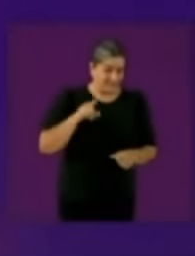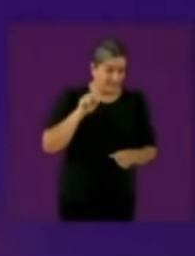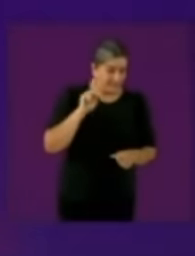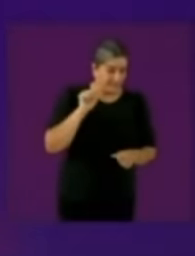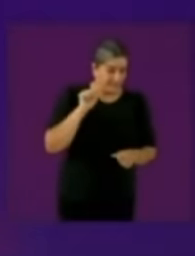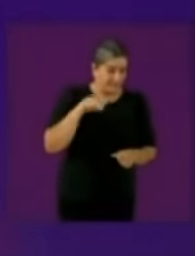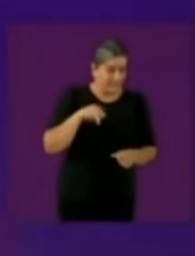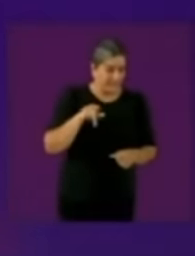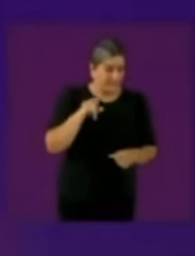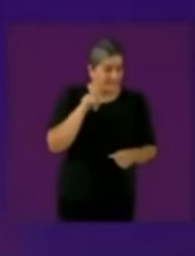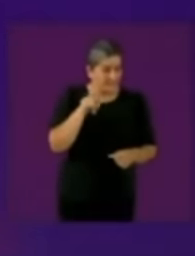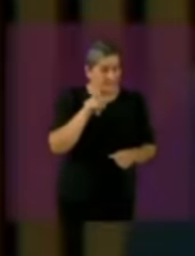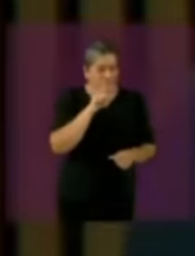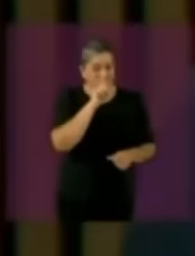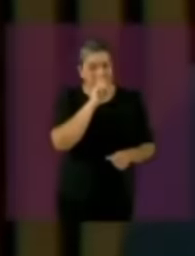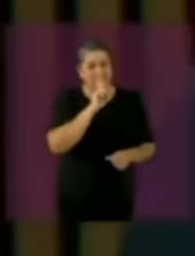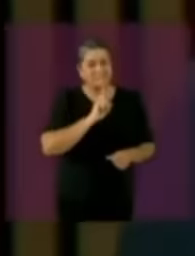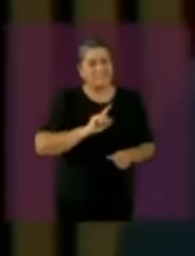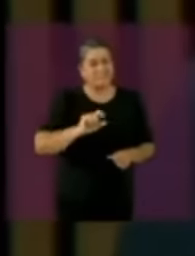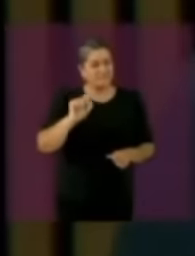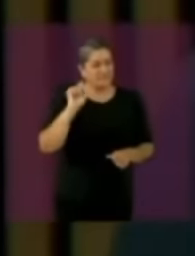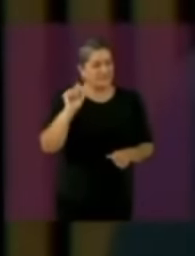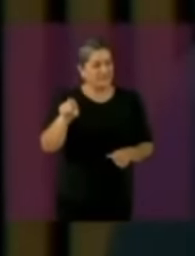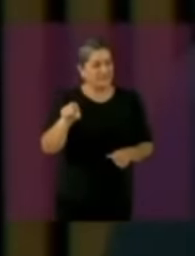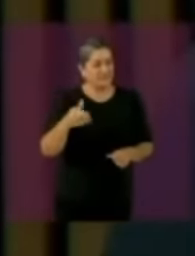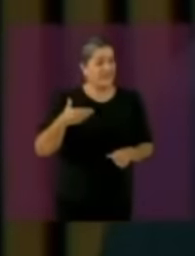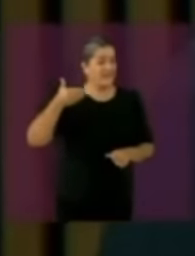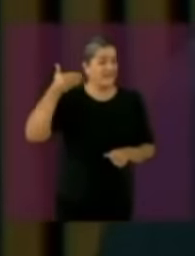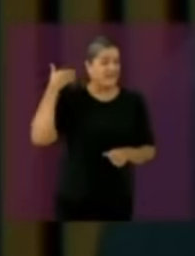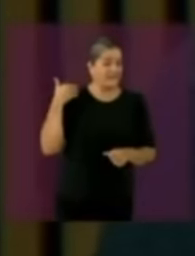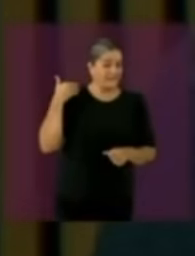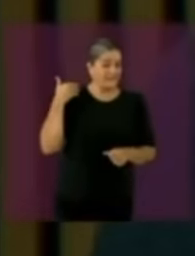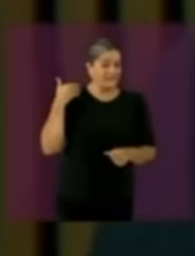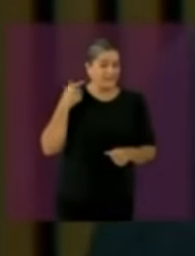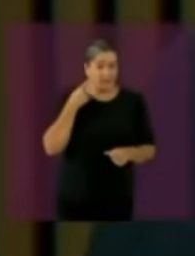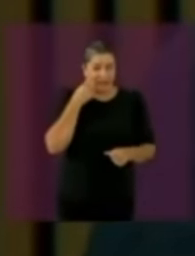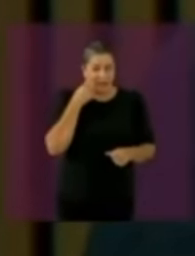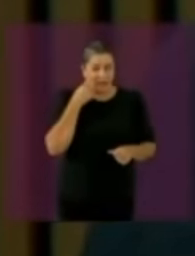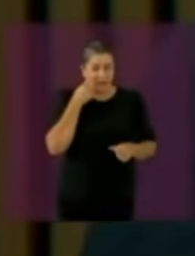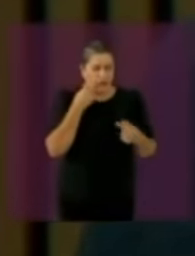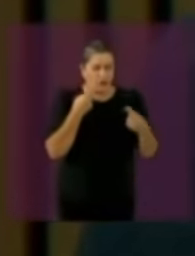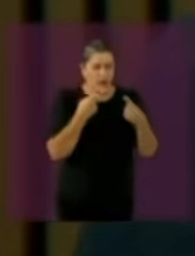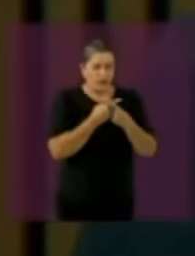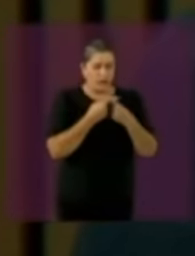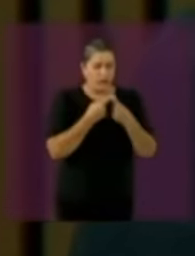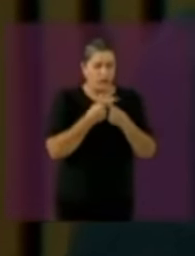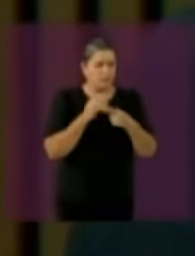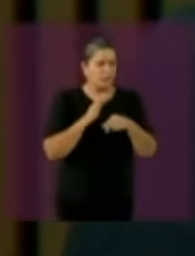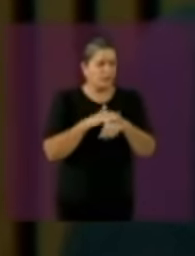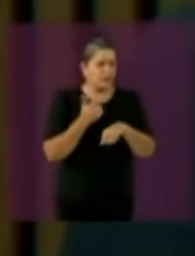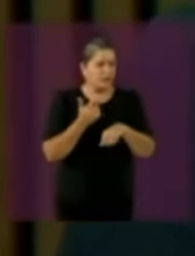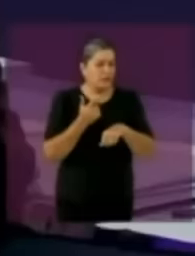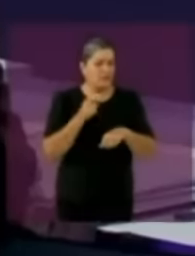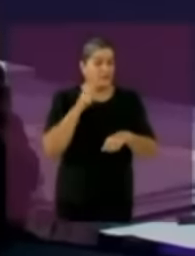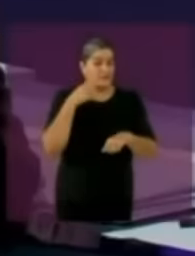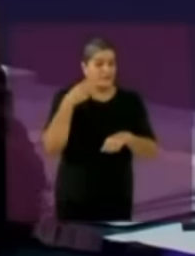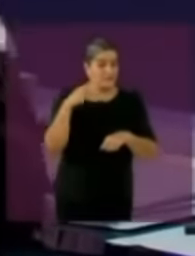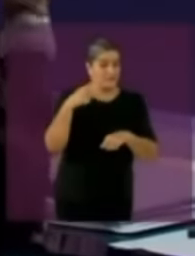interesa mucho, por ejemplo, lo que ella habla sobre los órganos de transparencia, lo que Xóchitl Gálvez,